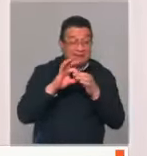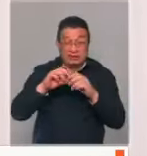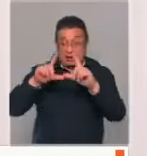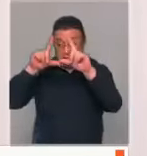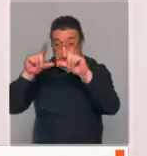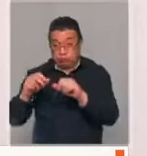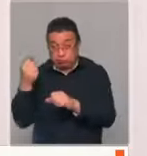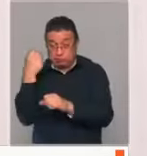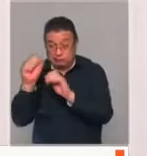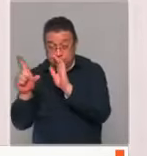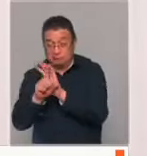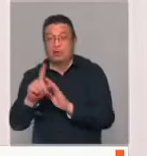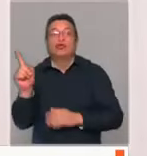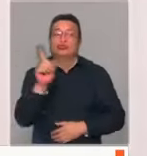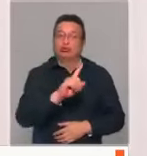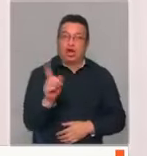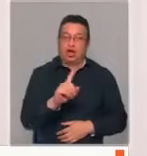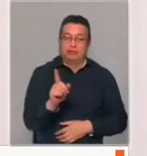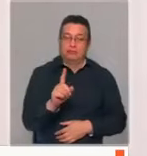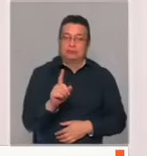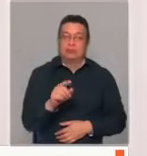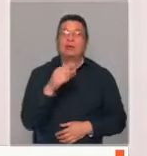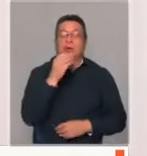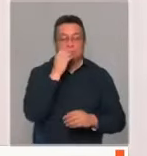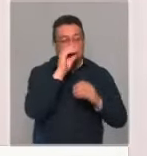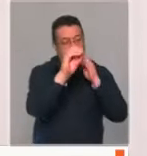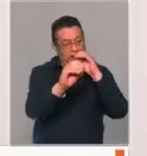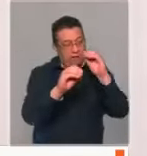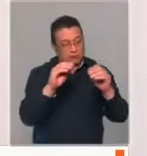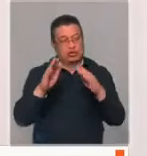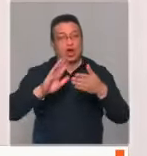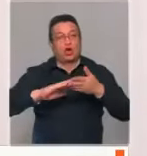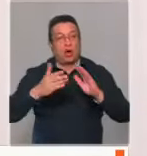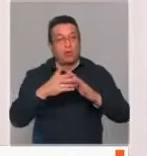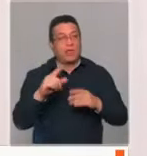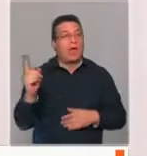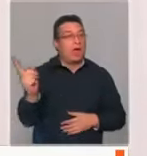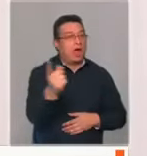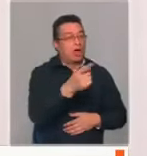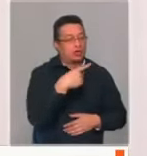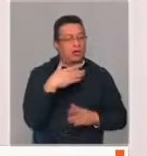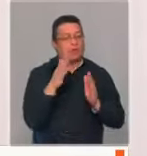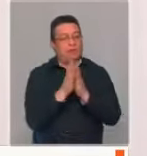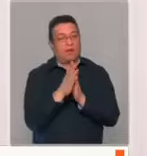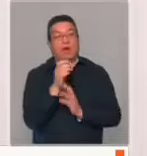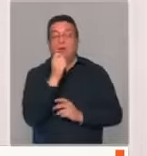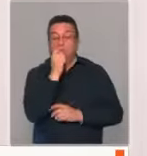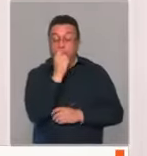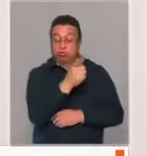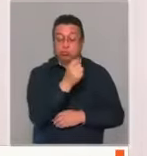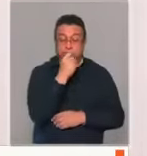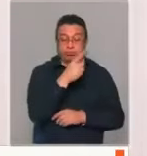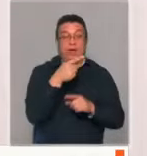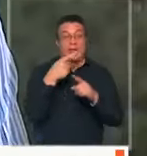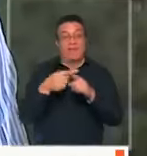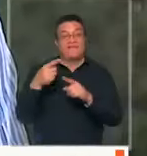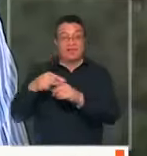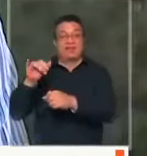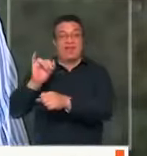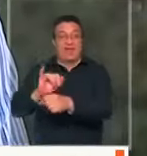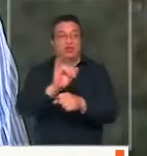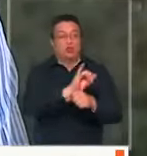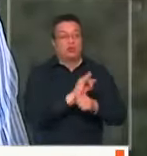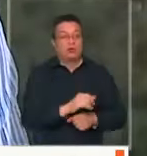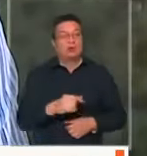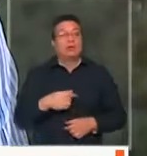de los delitos. Y es por esto que hacemos un llamado a la comunidad, a nuestros vecinos y vecinas, a denunciar en las distintas instituciones correspondientes. Hay algo